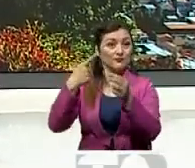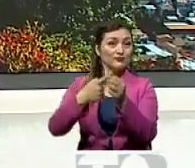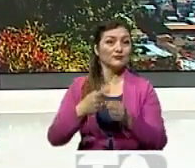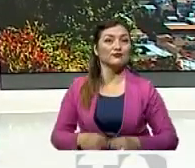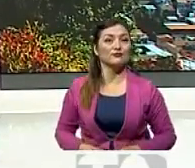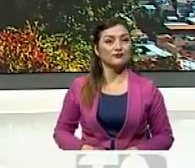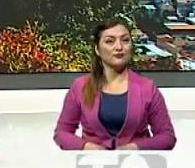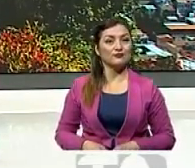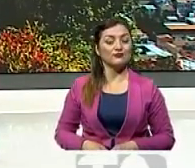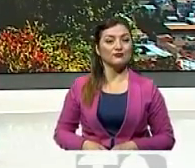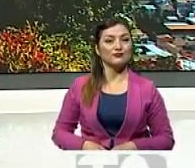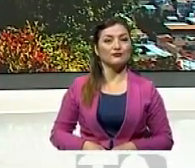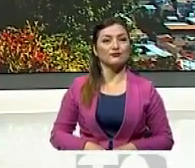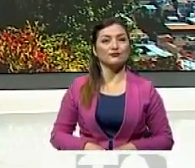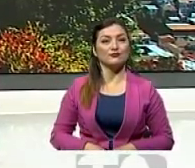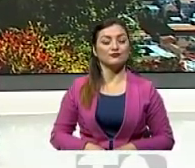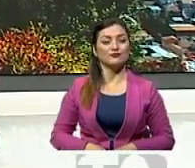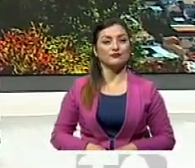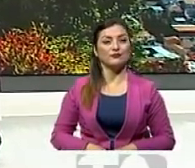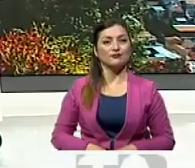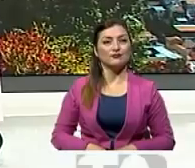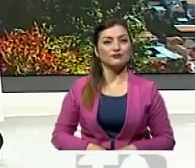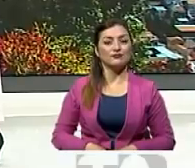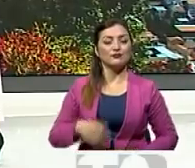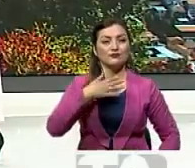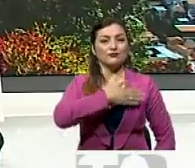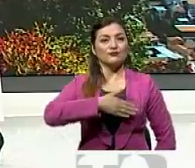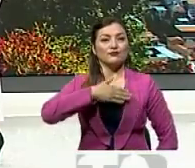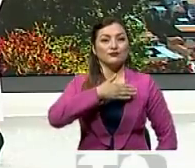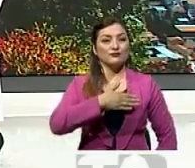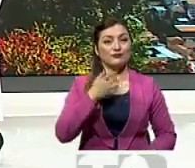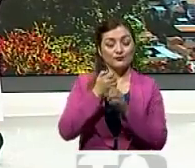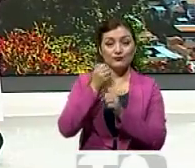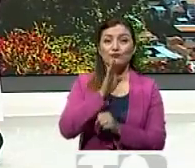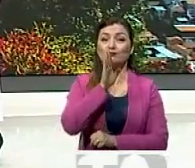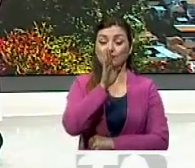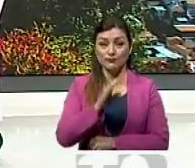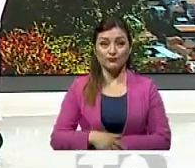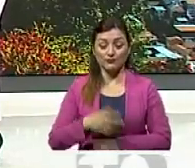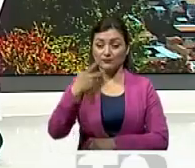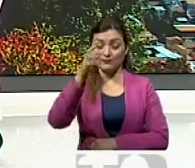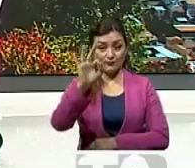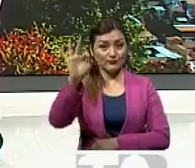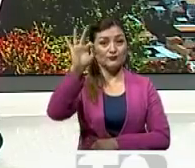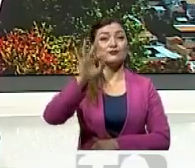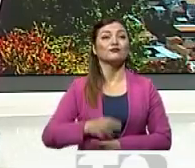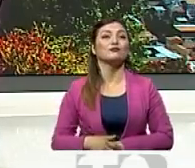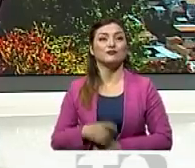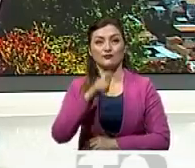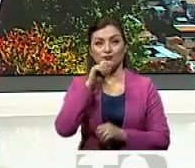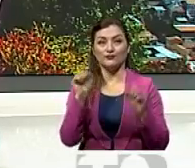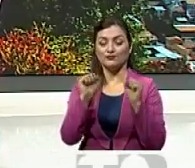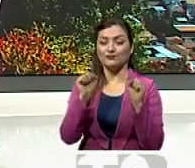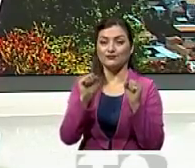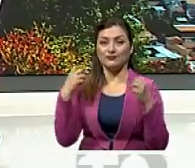como ha sido la tónica en las últimas semanas. Así que por favor, no se olvide de su paraguas. 13 grados centígrados, ¿ah? Va a ser frío,